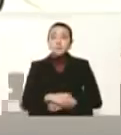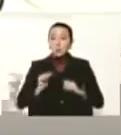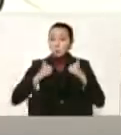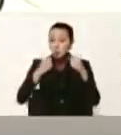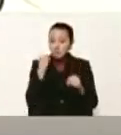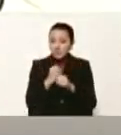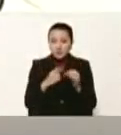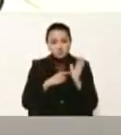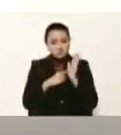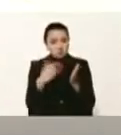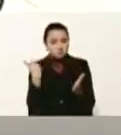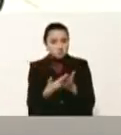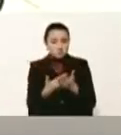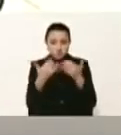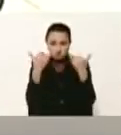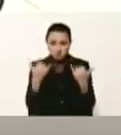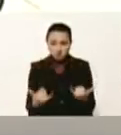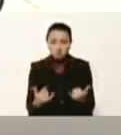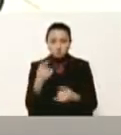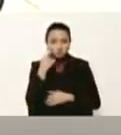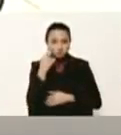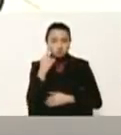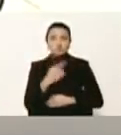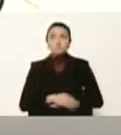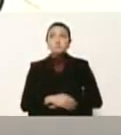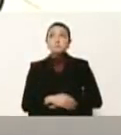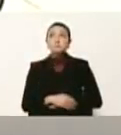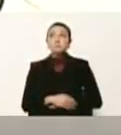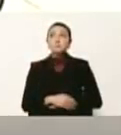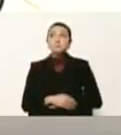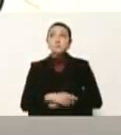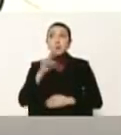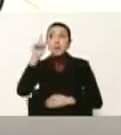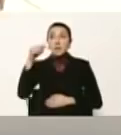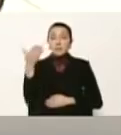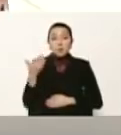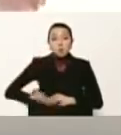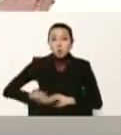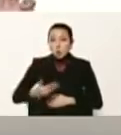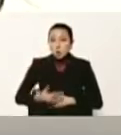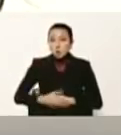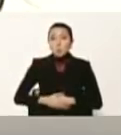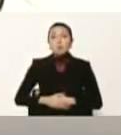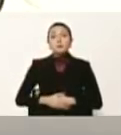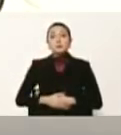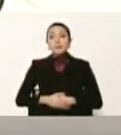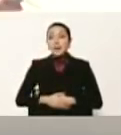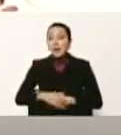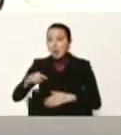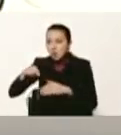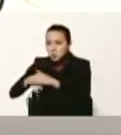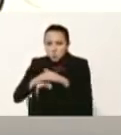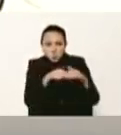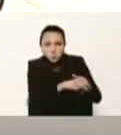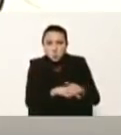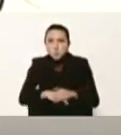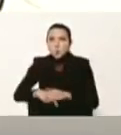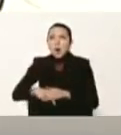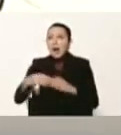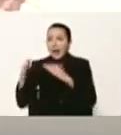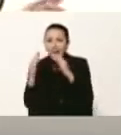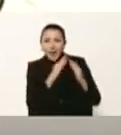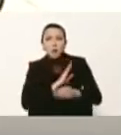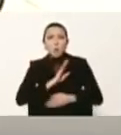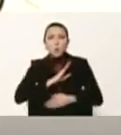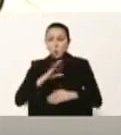que llevamos hasta este momento. Quiero destacar que las guaridas que tenían, como la gallera y